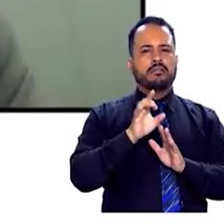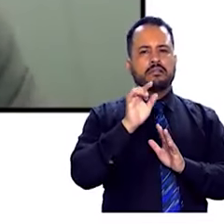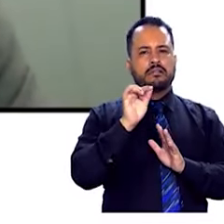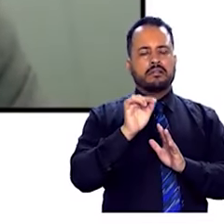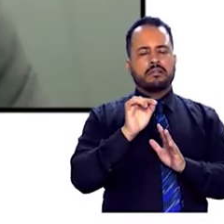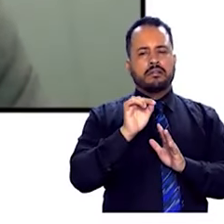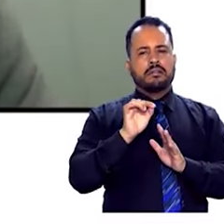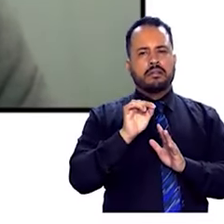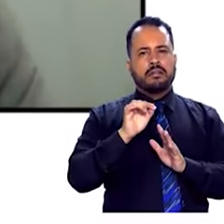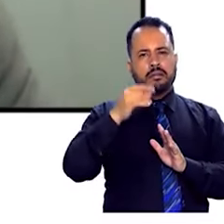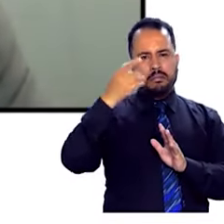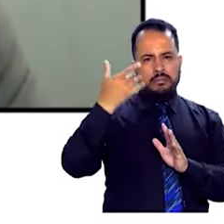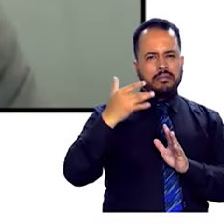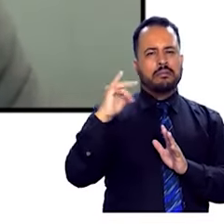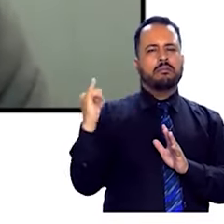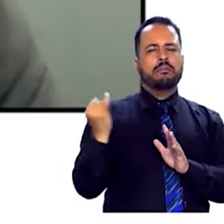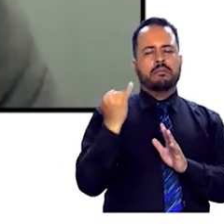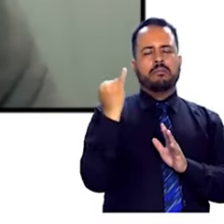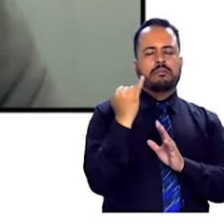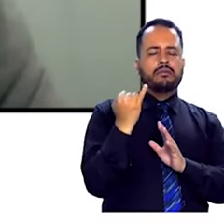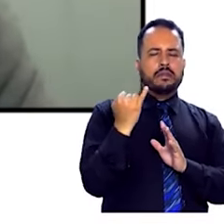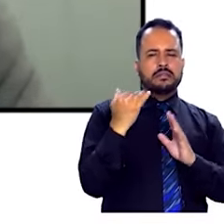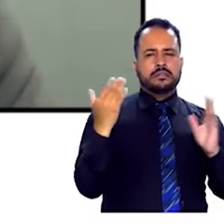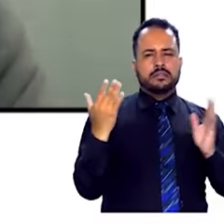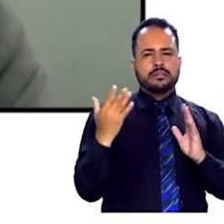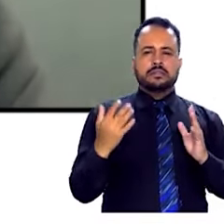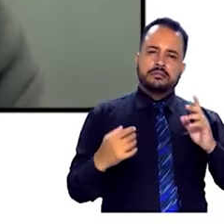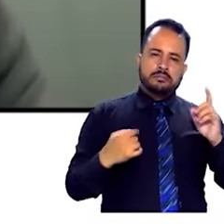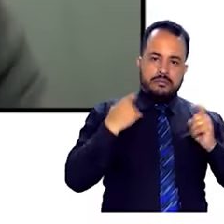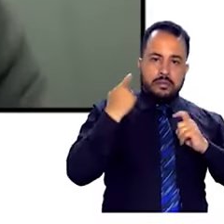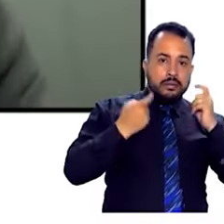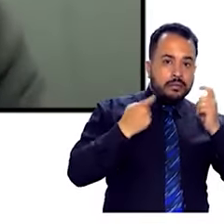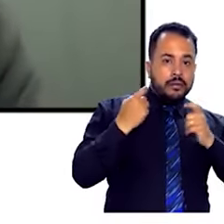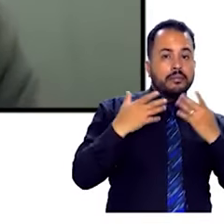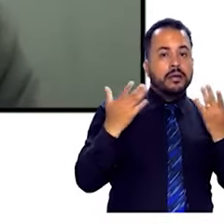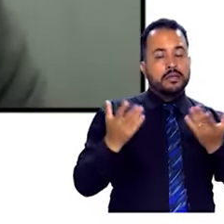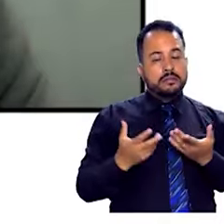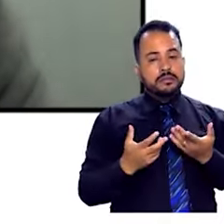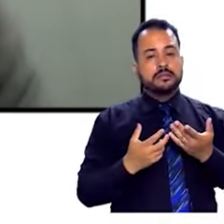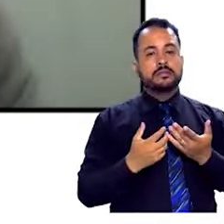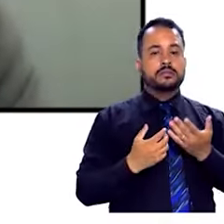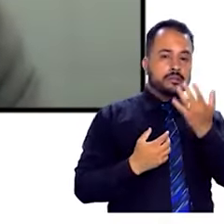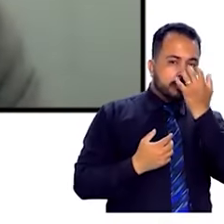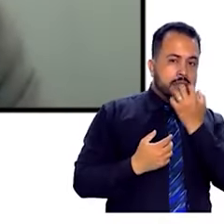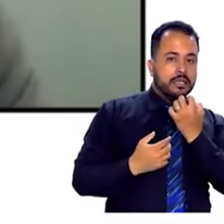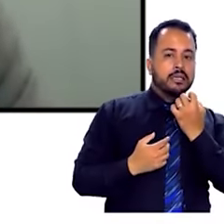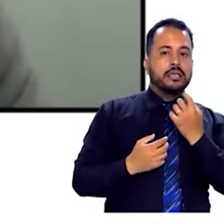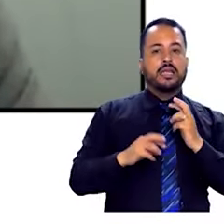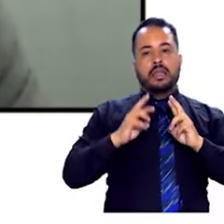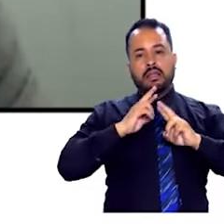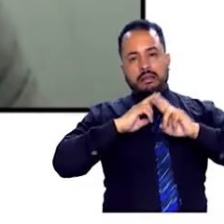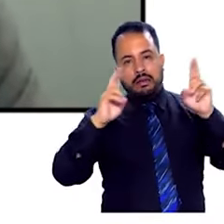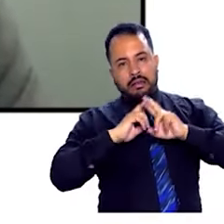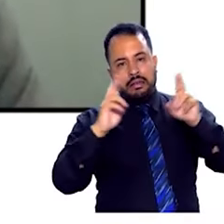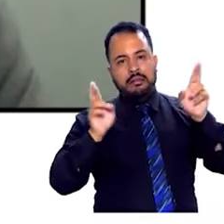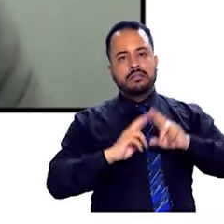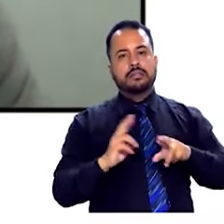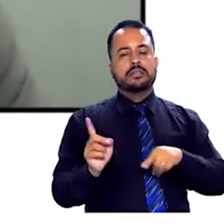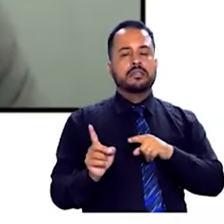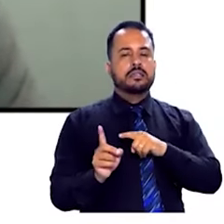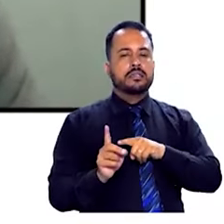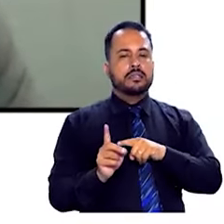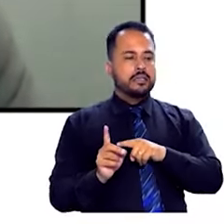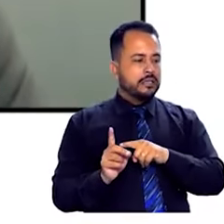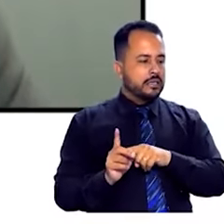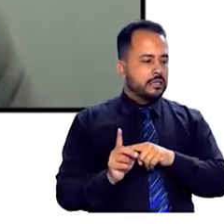herramienta seria Yo criticada lo quezo fue cerrar todo aquello que había abierto Y todo lo que